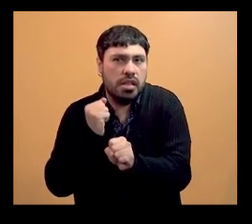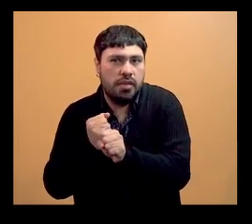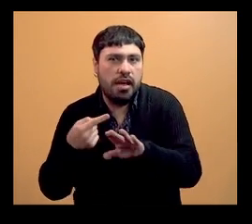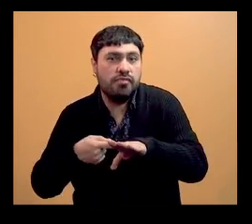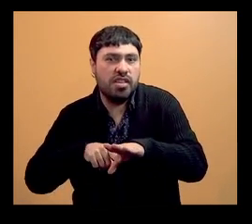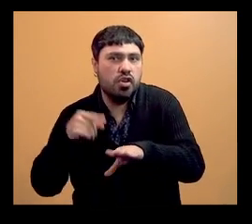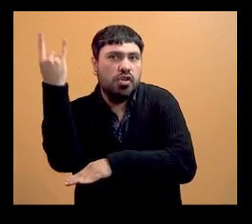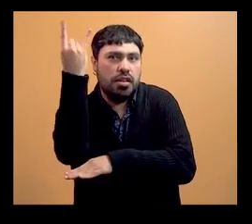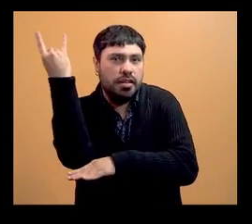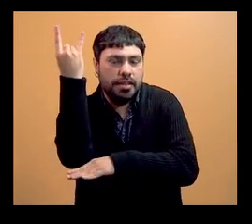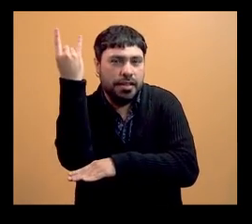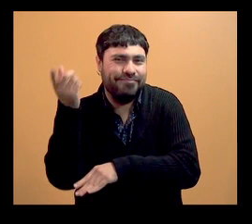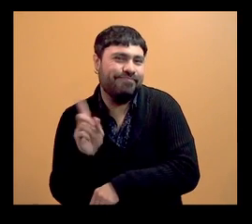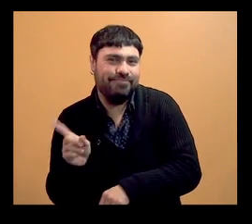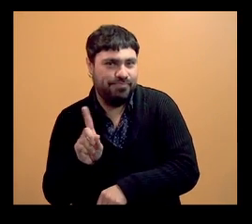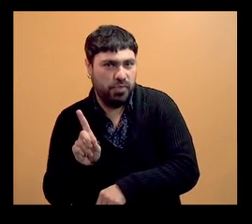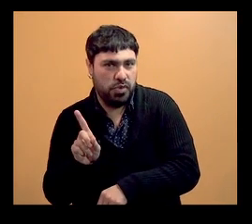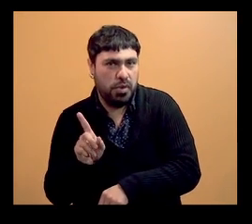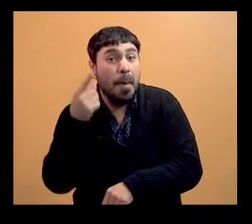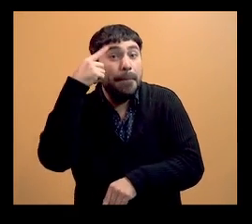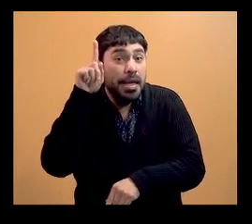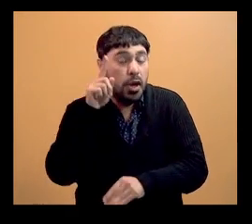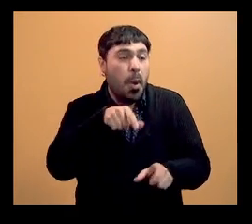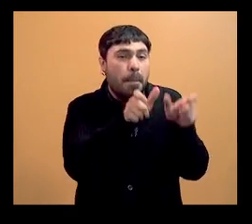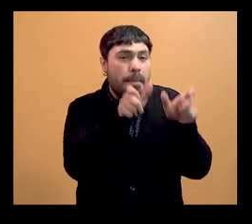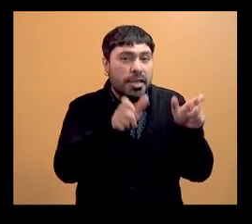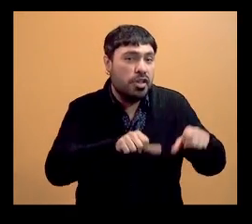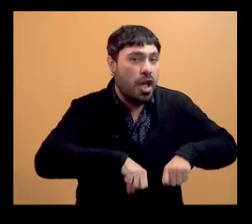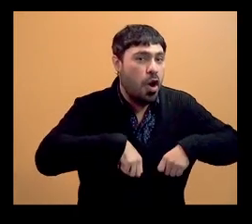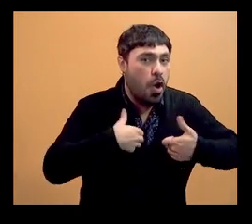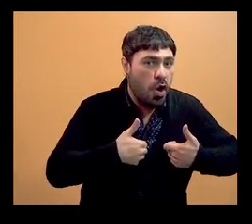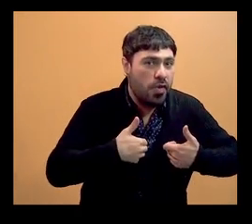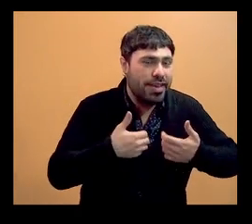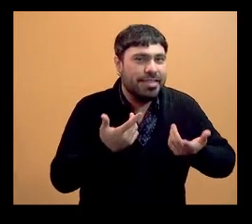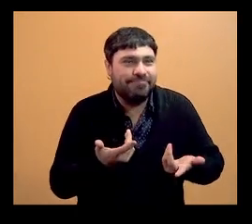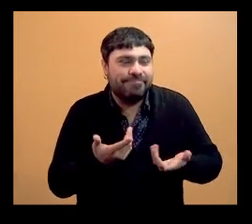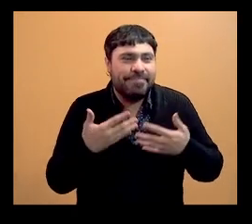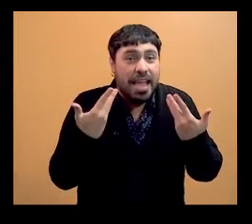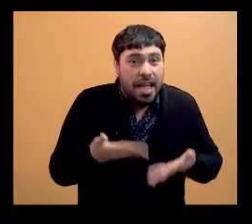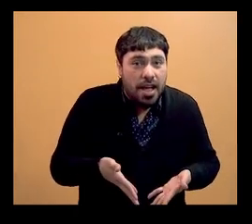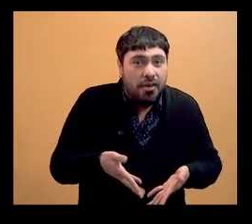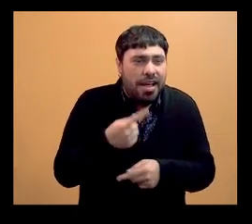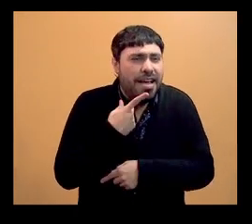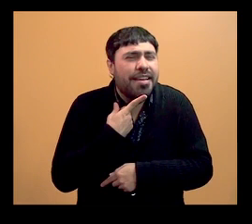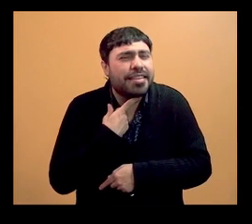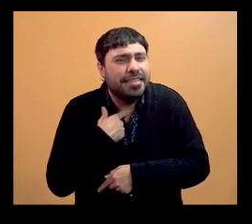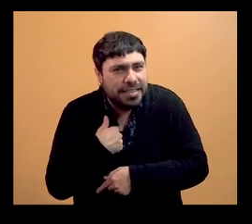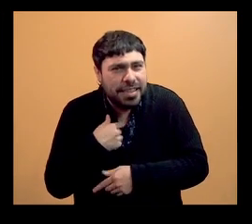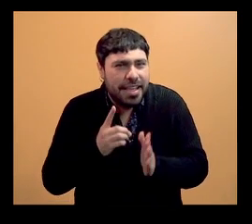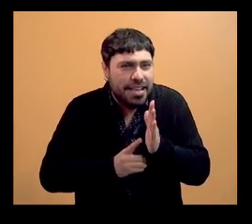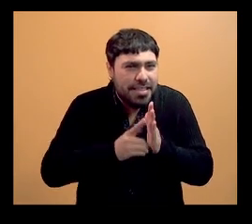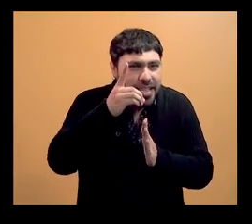de tecnología espacial? La respuesta es sí, absolutamente sí. Cualquier persona que esté hoy en día interesada en el desarrollo de